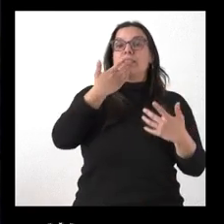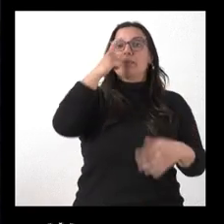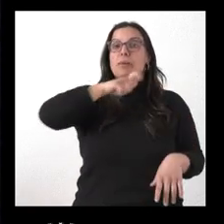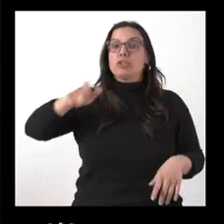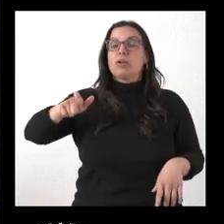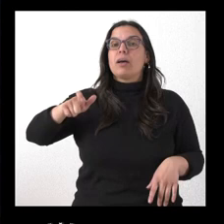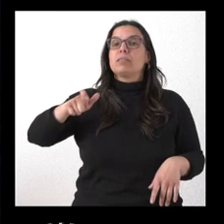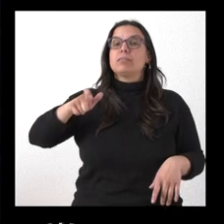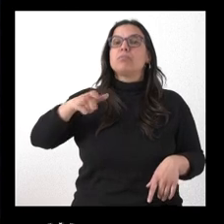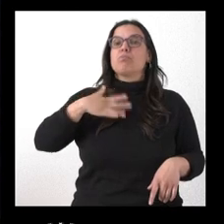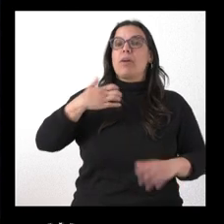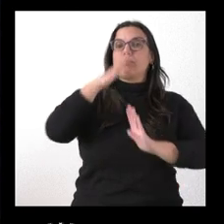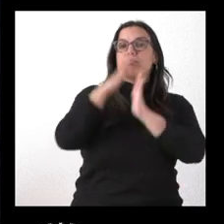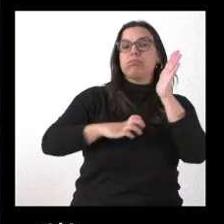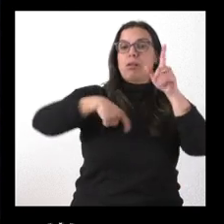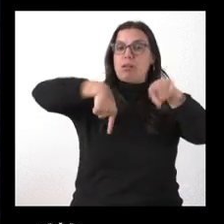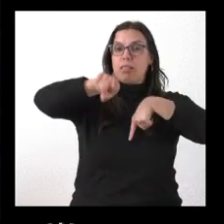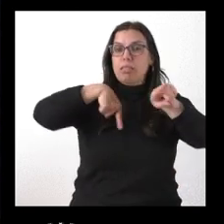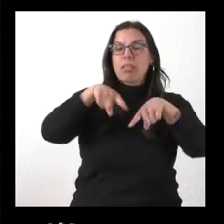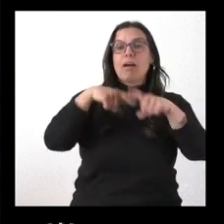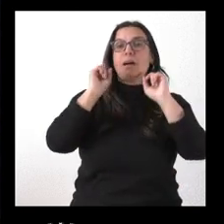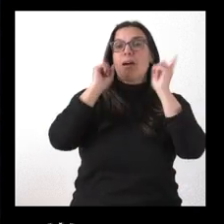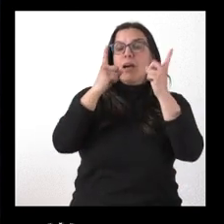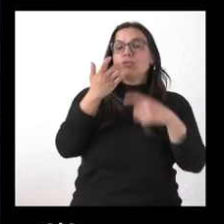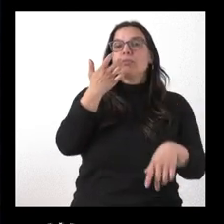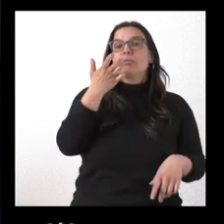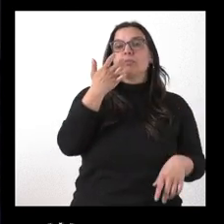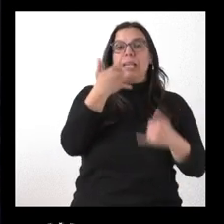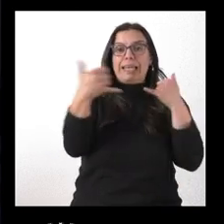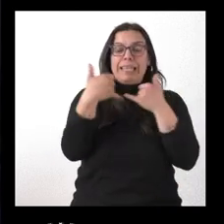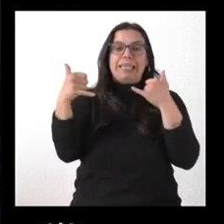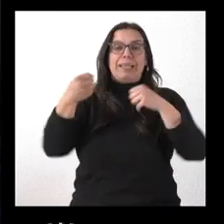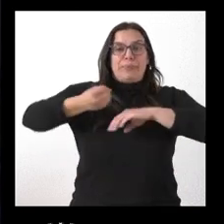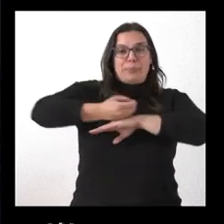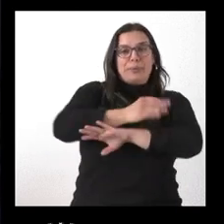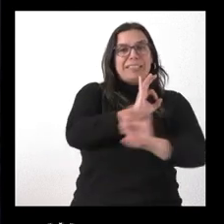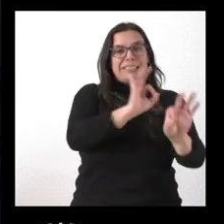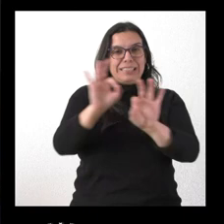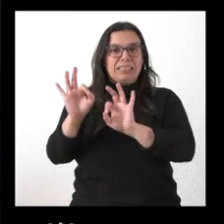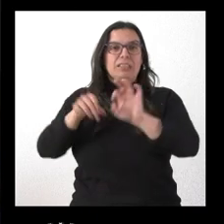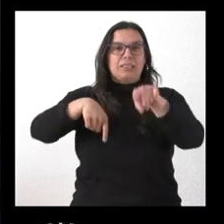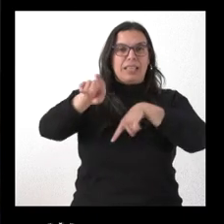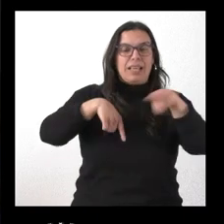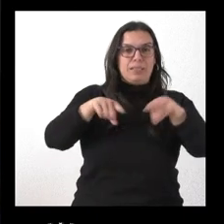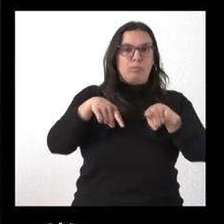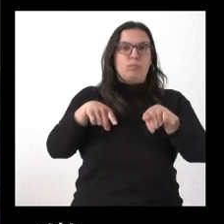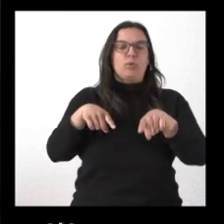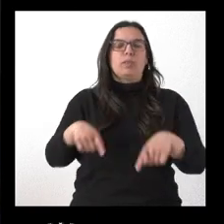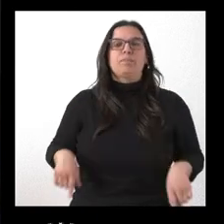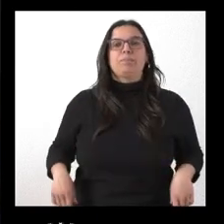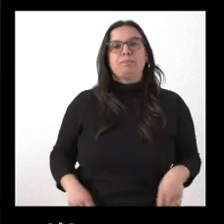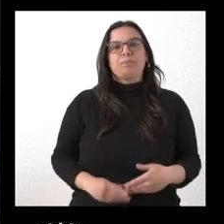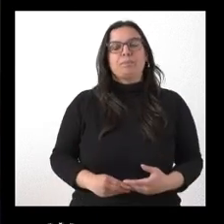un coste del transporte más pequeño para el caso de estas líneas de transporte de altas prestaciones